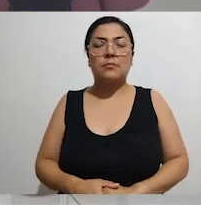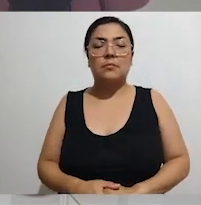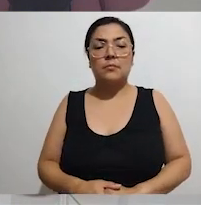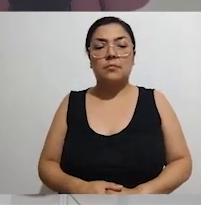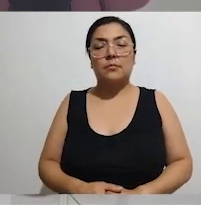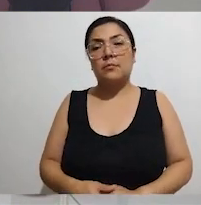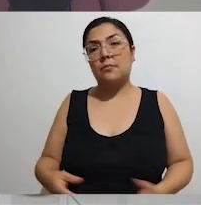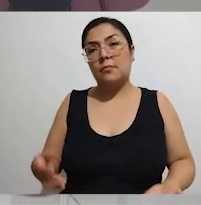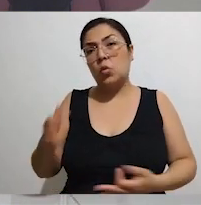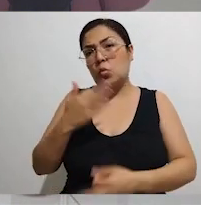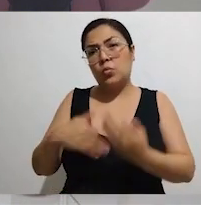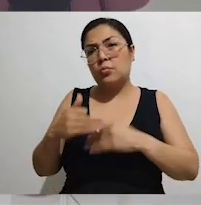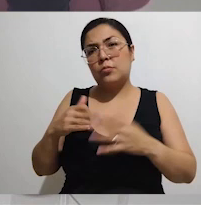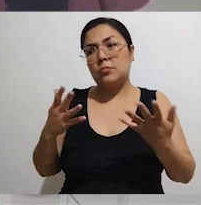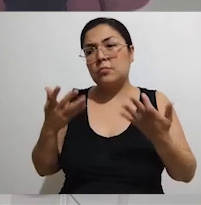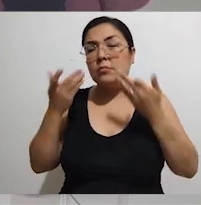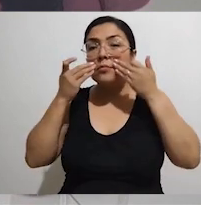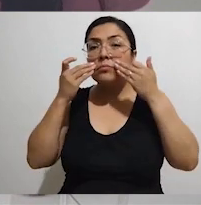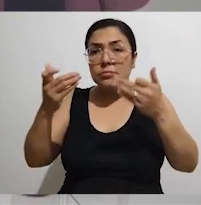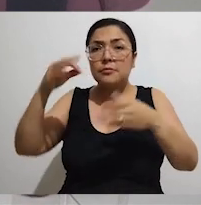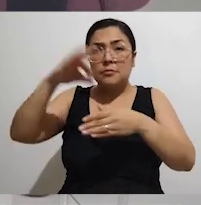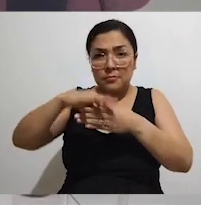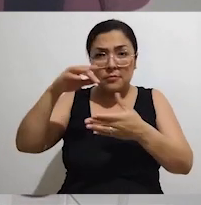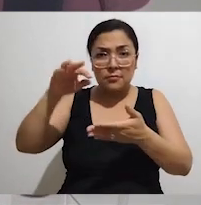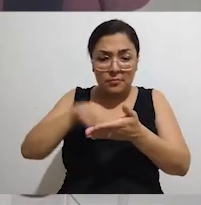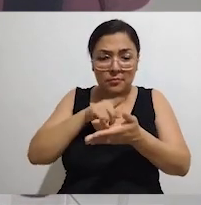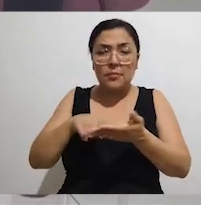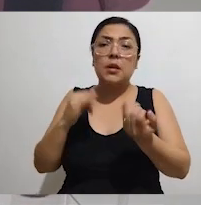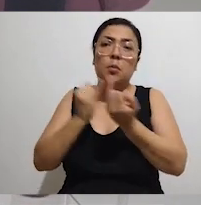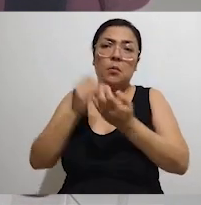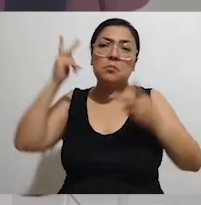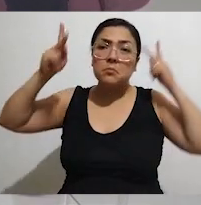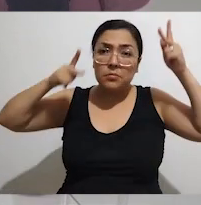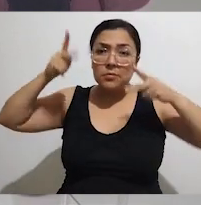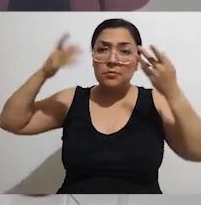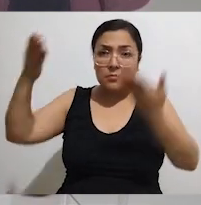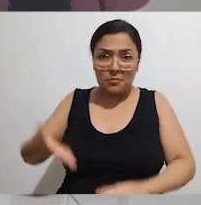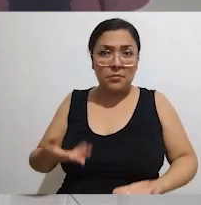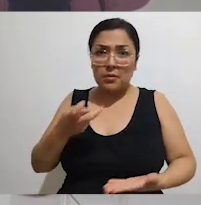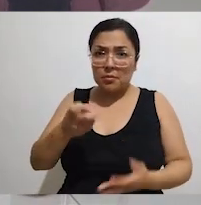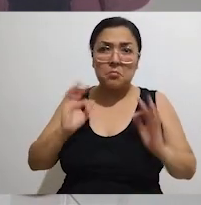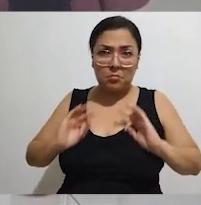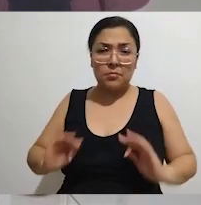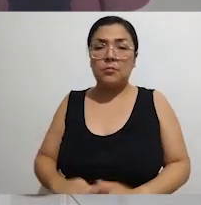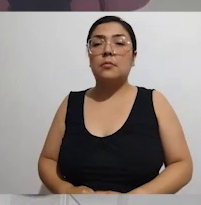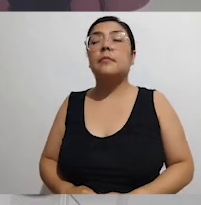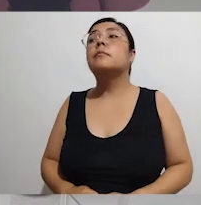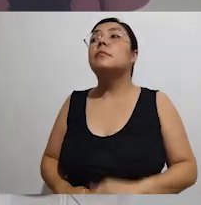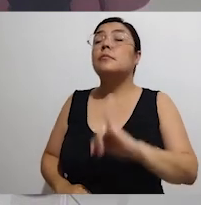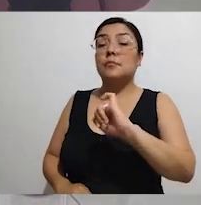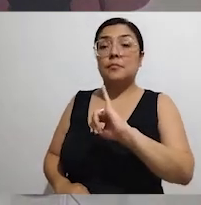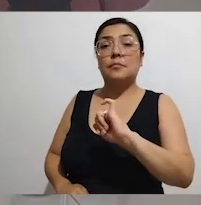electoral en la participación de las observaciones de los visitantes extranjeros en este recorrido el 4 de junio. Fíjate que